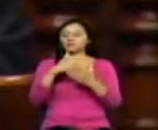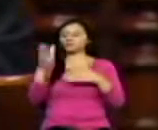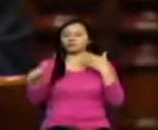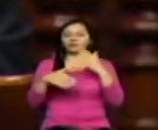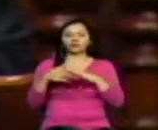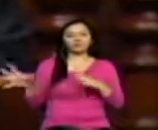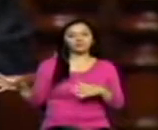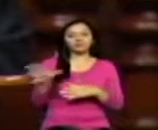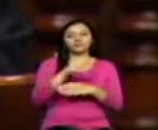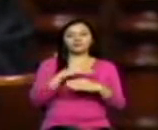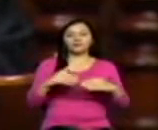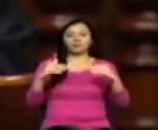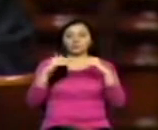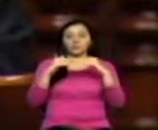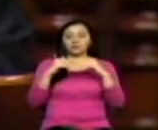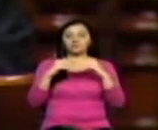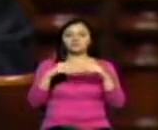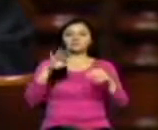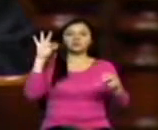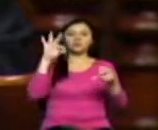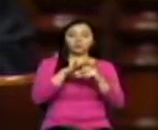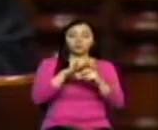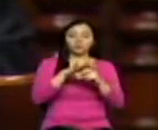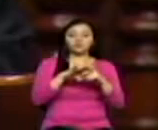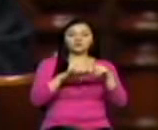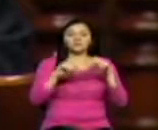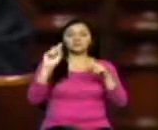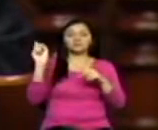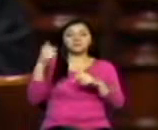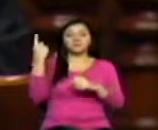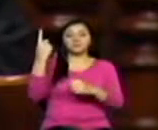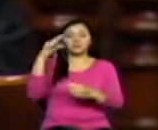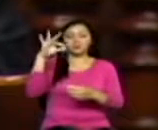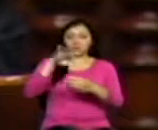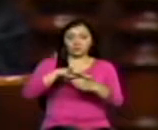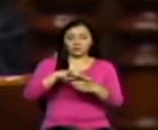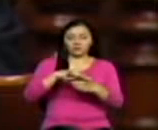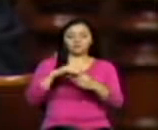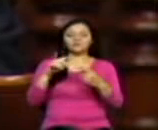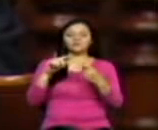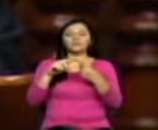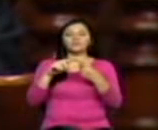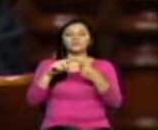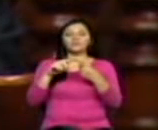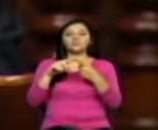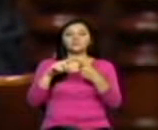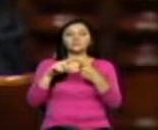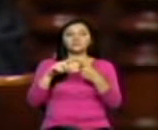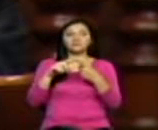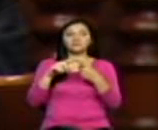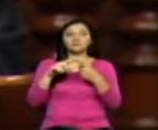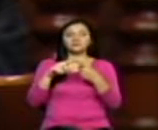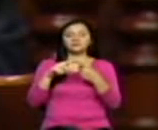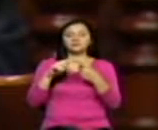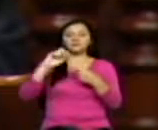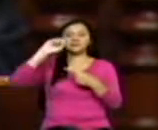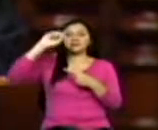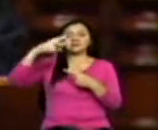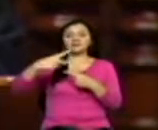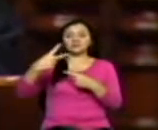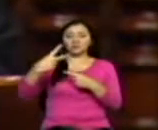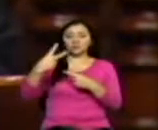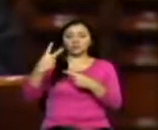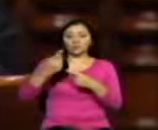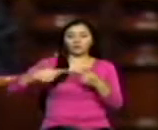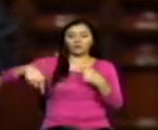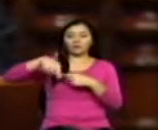todas, a los que votaron por mí en la primera vuelta electoral y a los que se unieron a nuestra propuesta